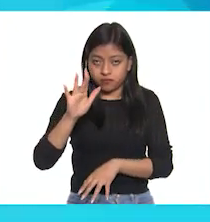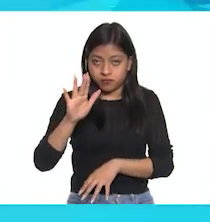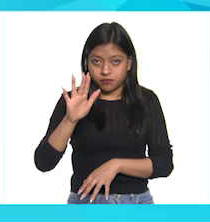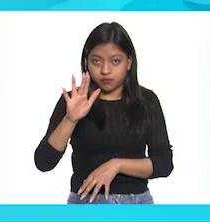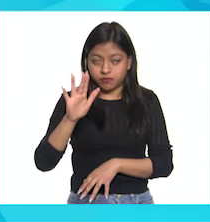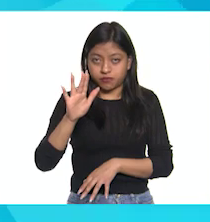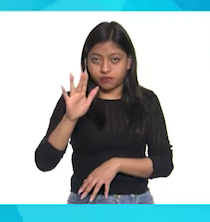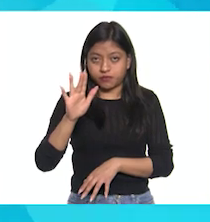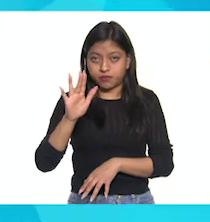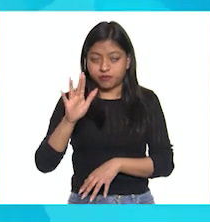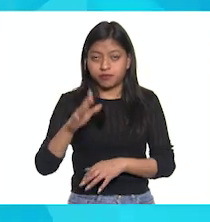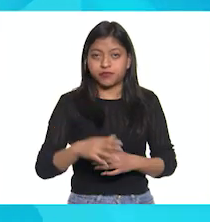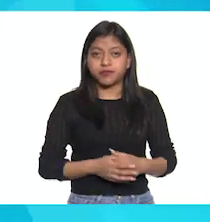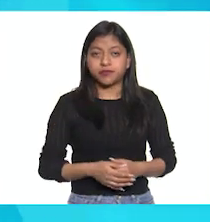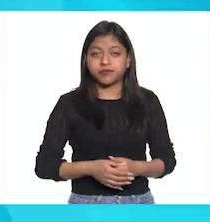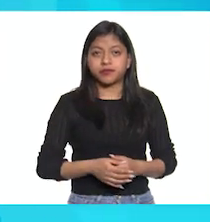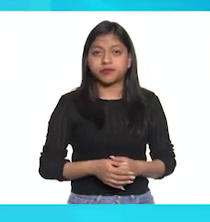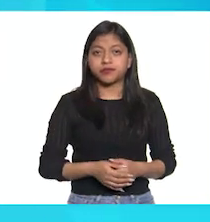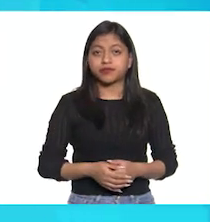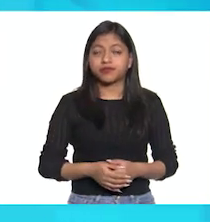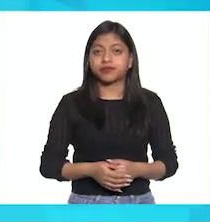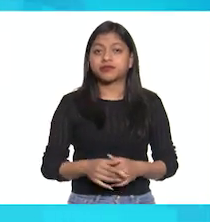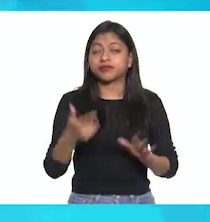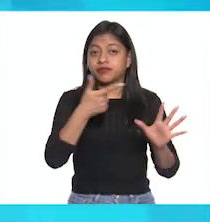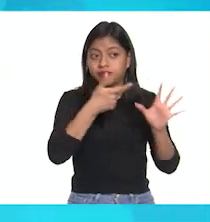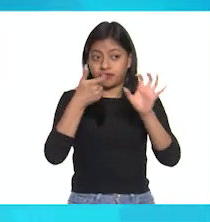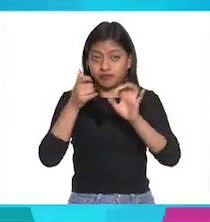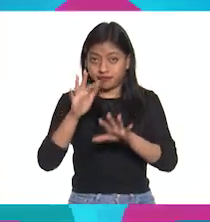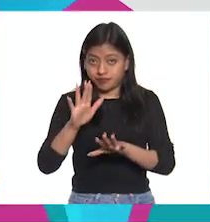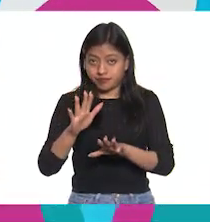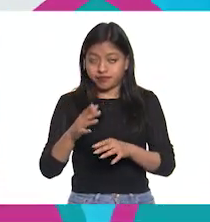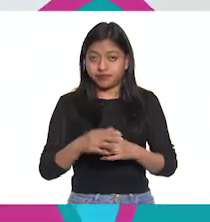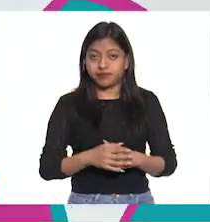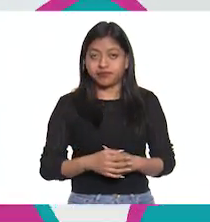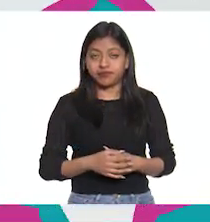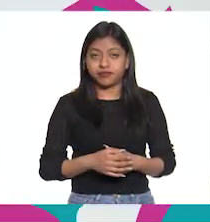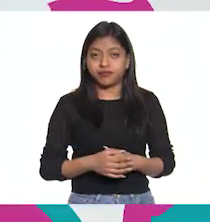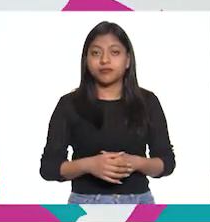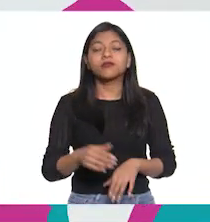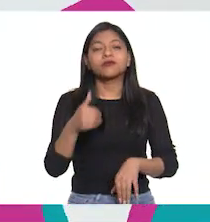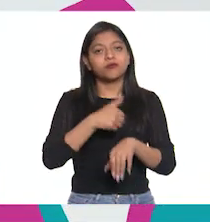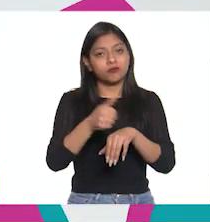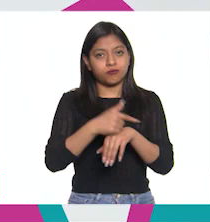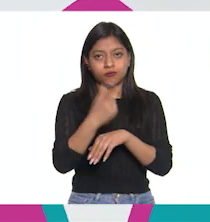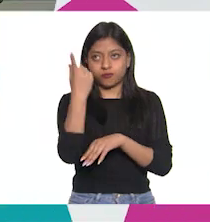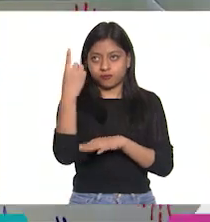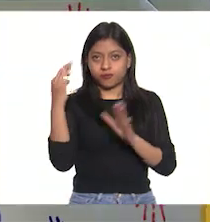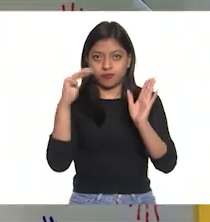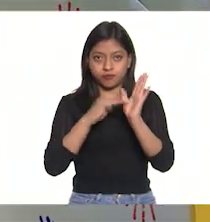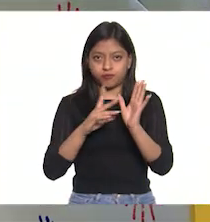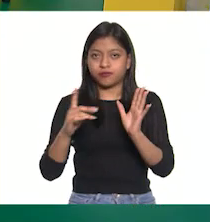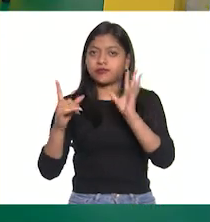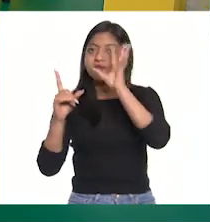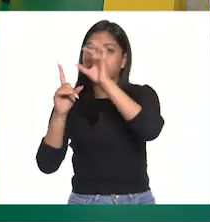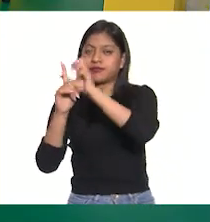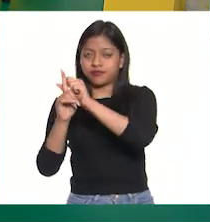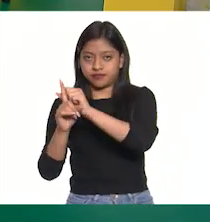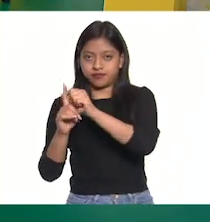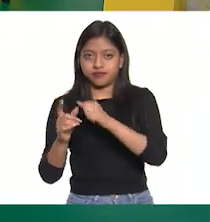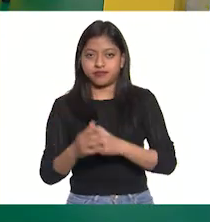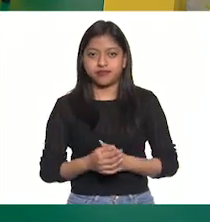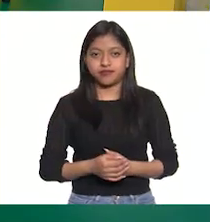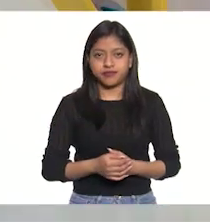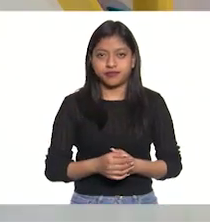Que a 750 le sumamos le sumas este número, ese número, vas a llegar al número 1000. ¡Ah, ya sé!